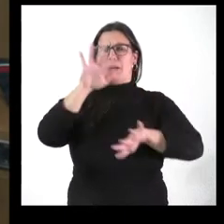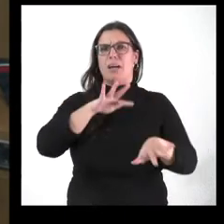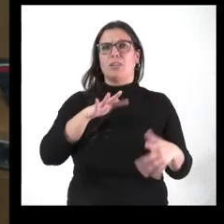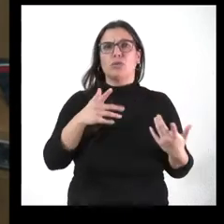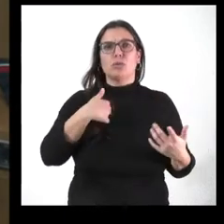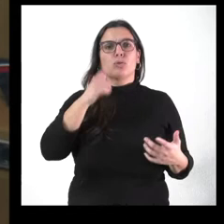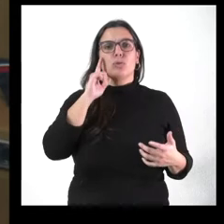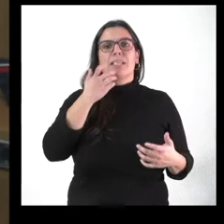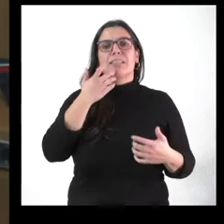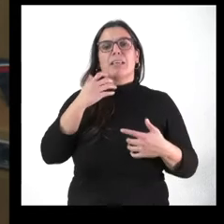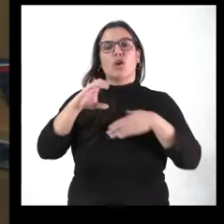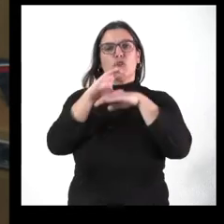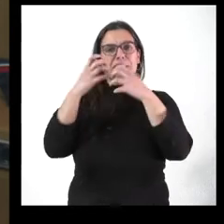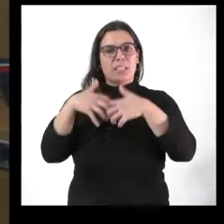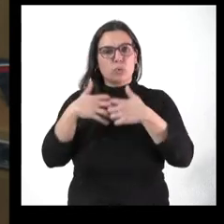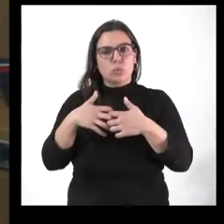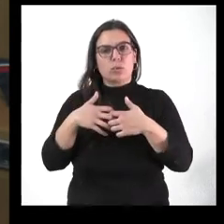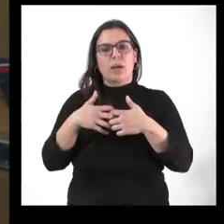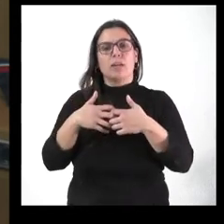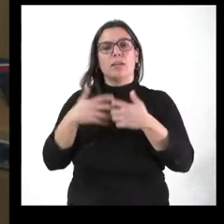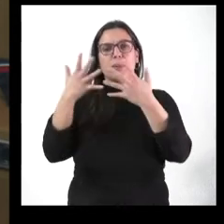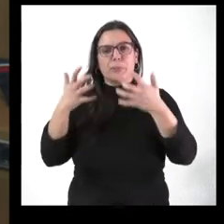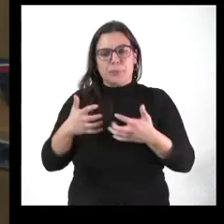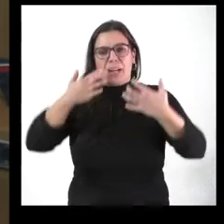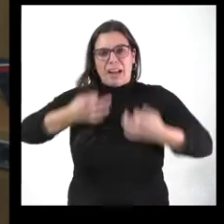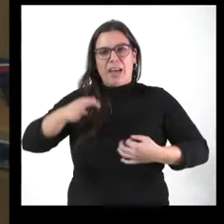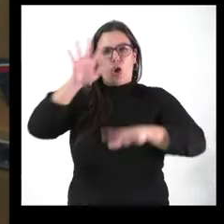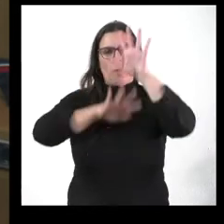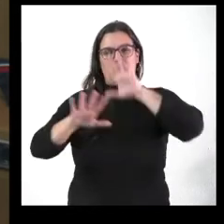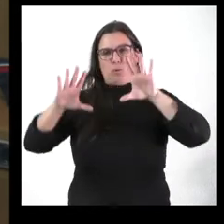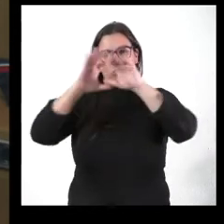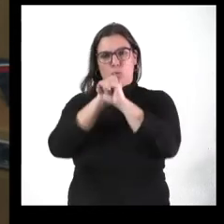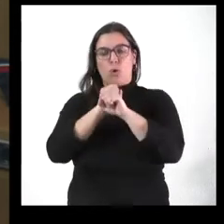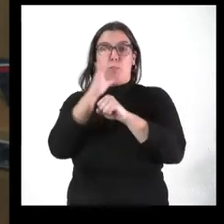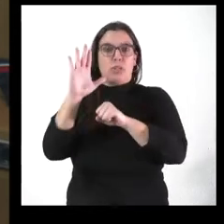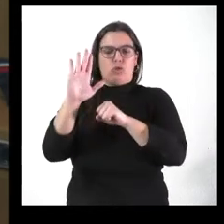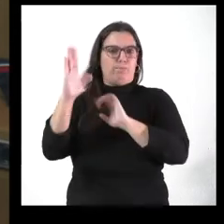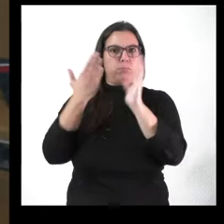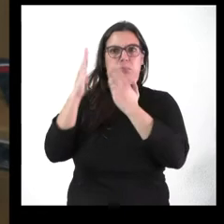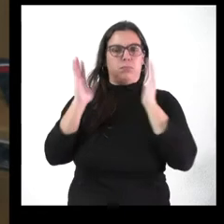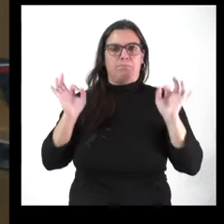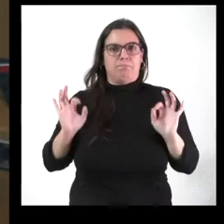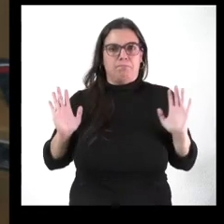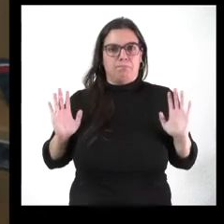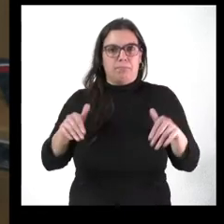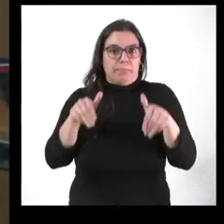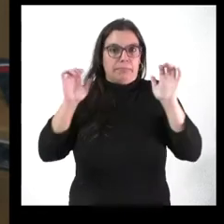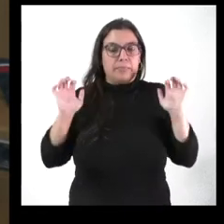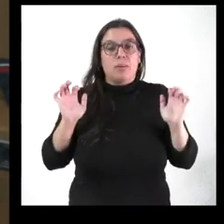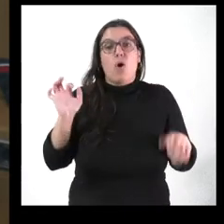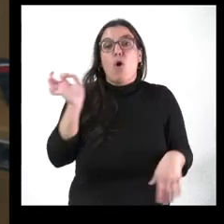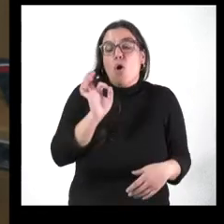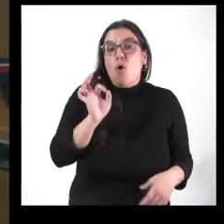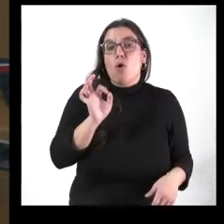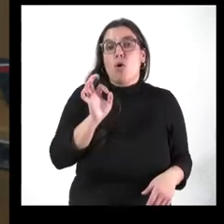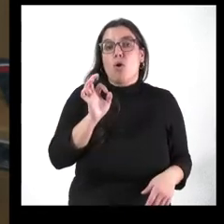la consejería de Industria lo ha elaborado de forma muy compleja y por eso no ha habido suficientes empresas que se hayan presentado o si